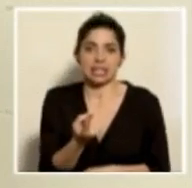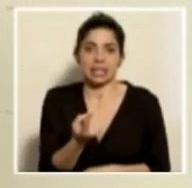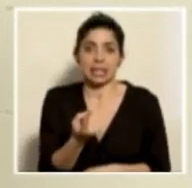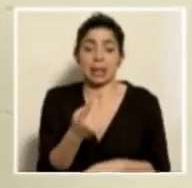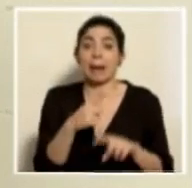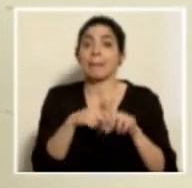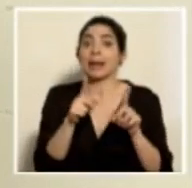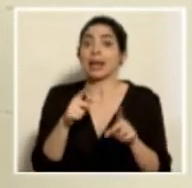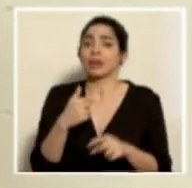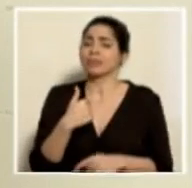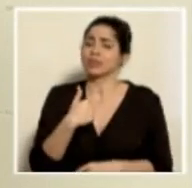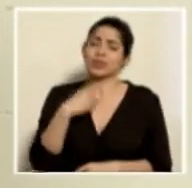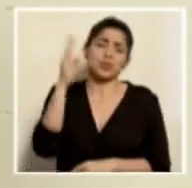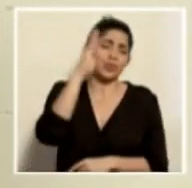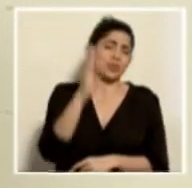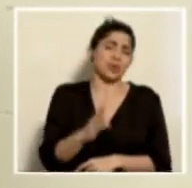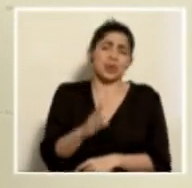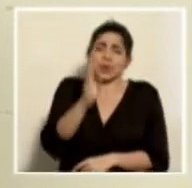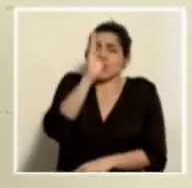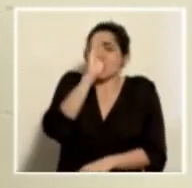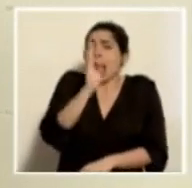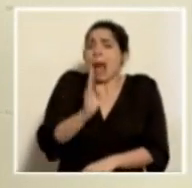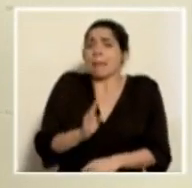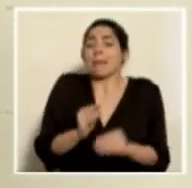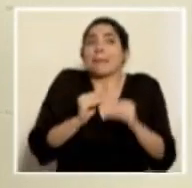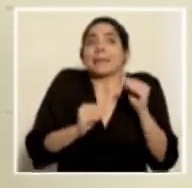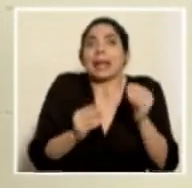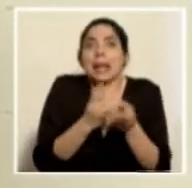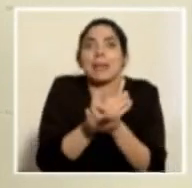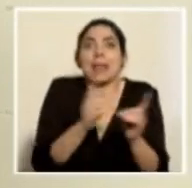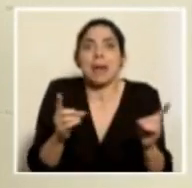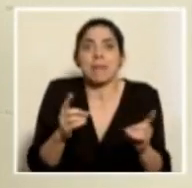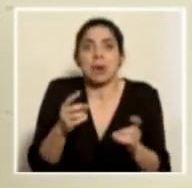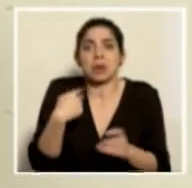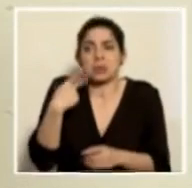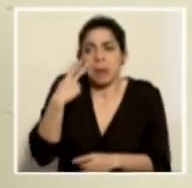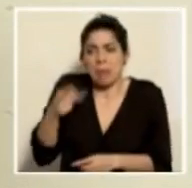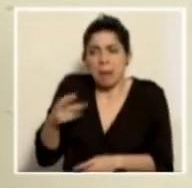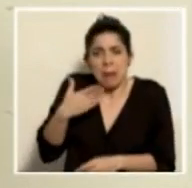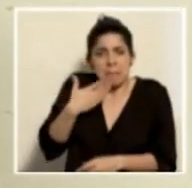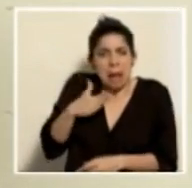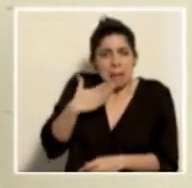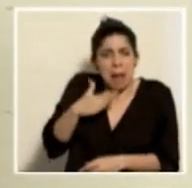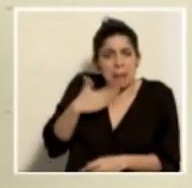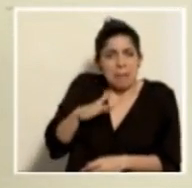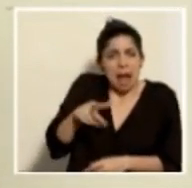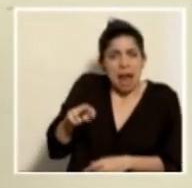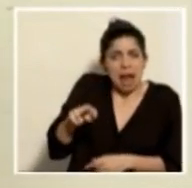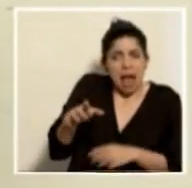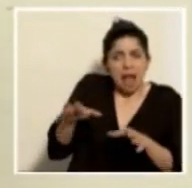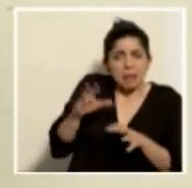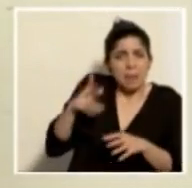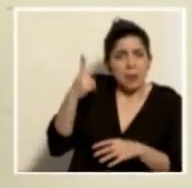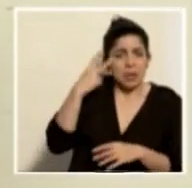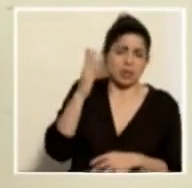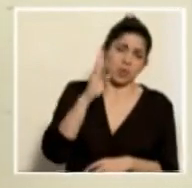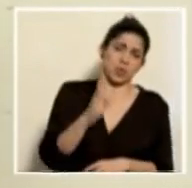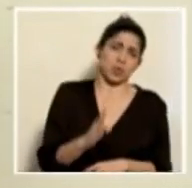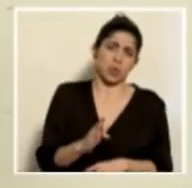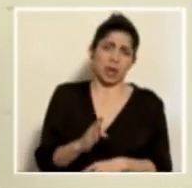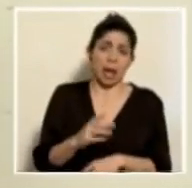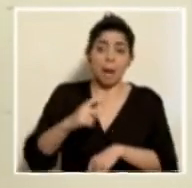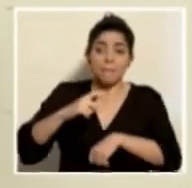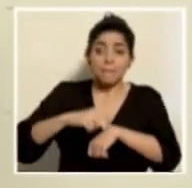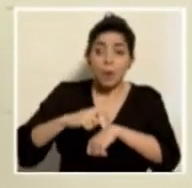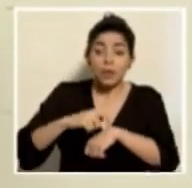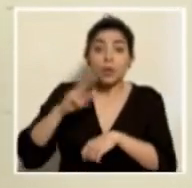Yo nunca, jamás, y menos en una democracia, satanizaría o la actividad política, en su momento